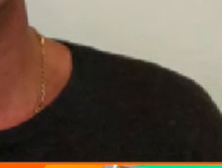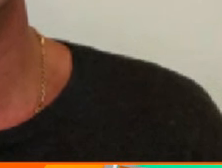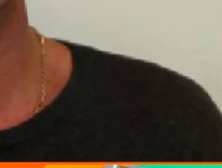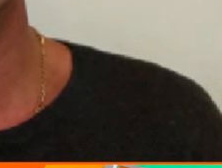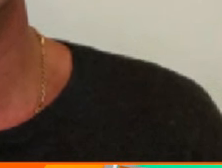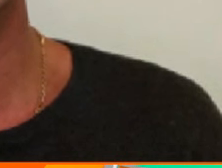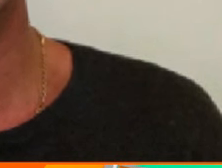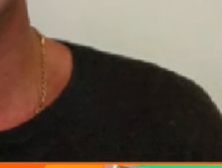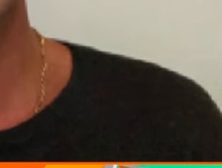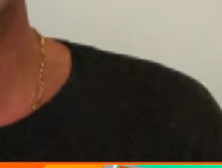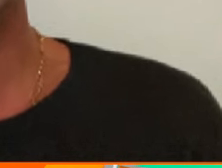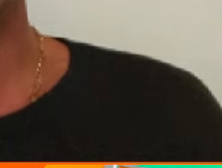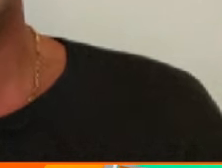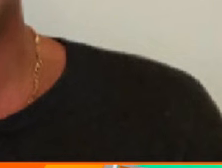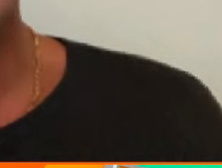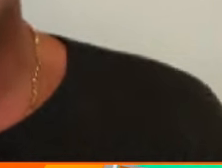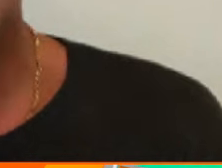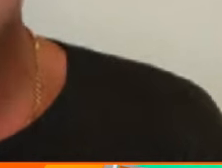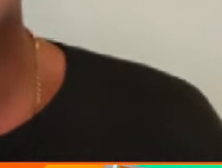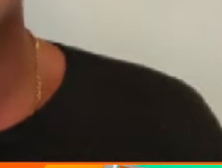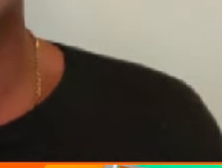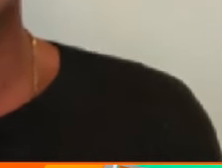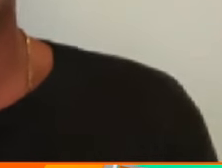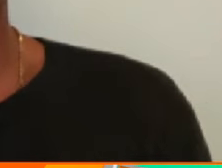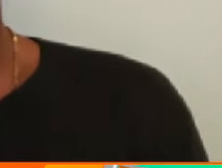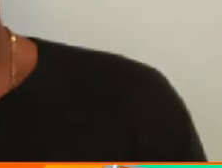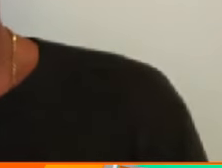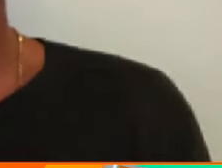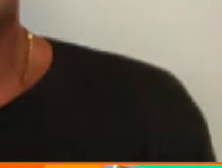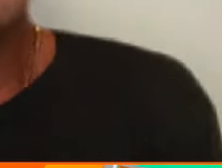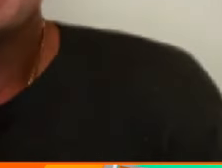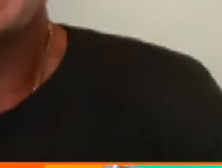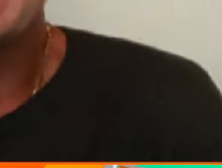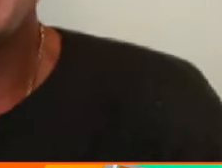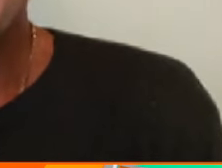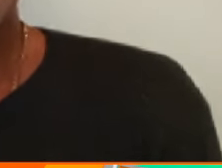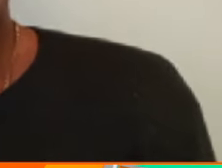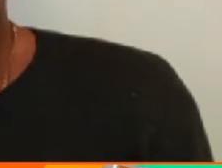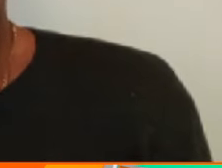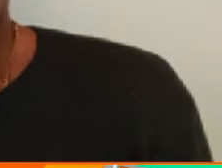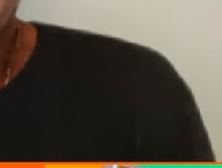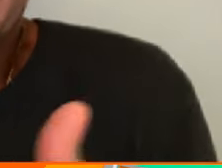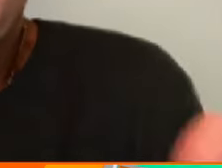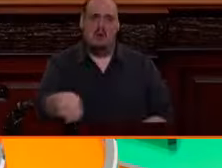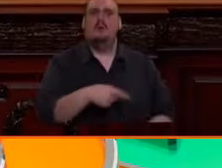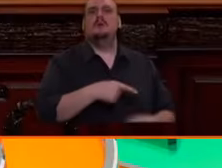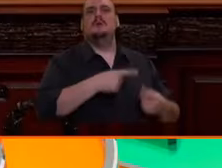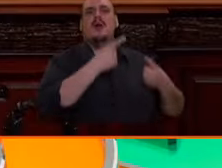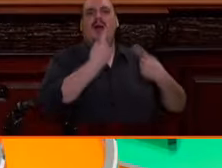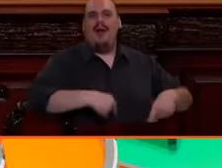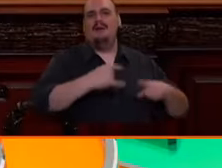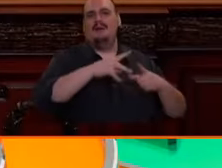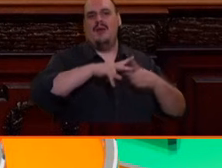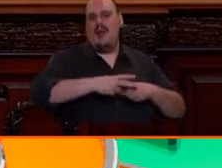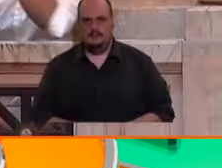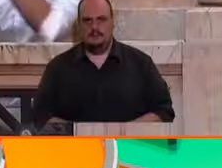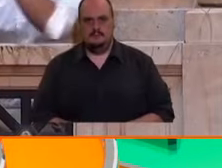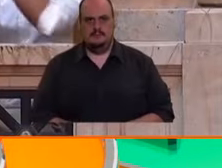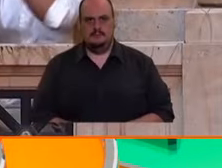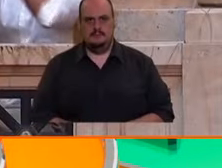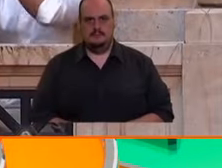desacierto? El mayor acierto que te lo dice el electorado, sobre todo